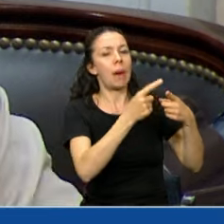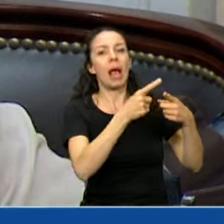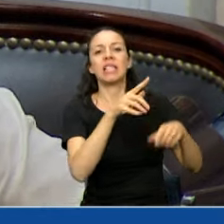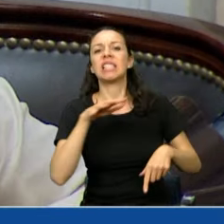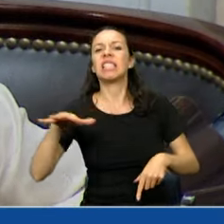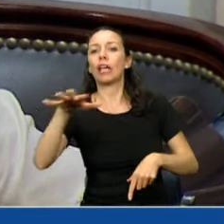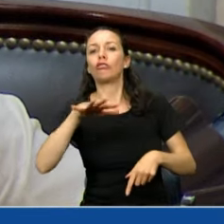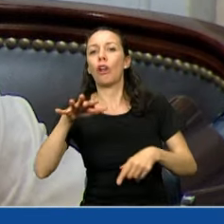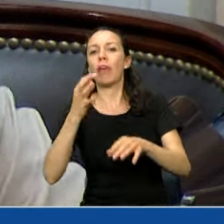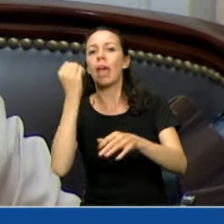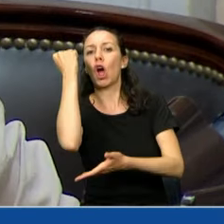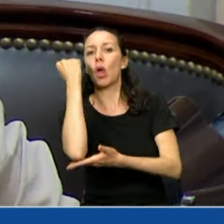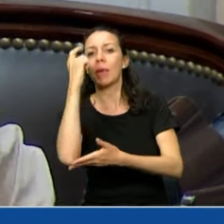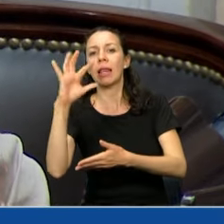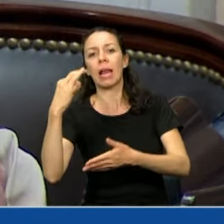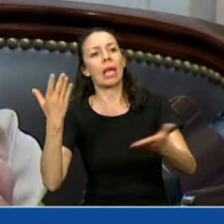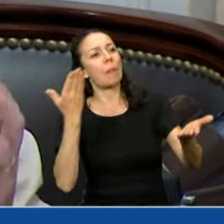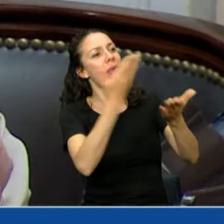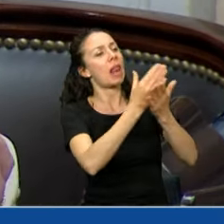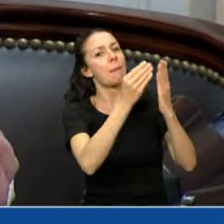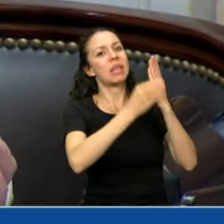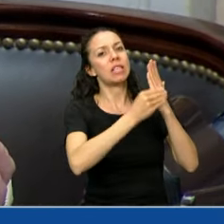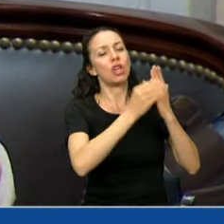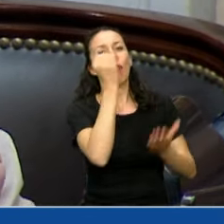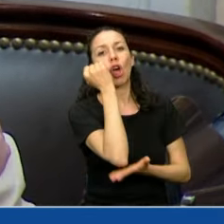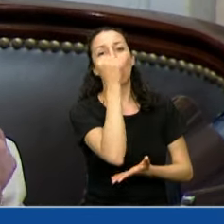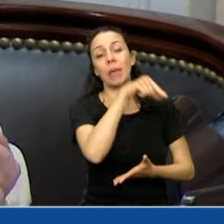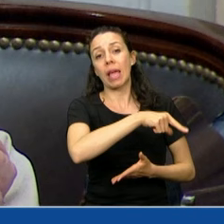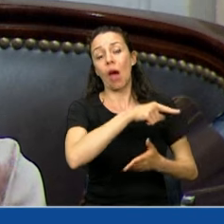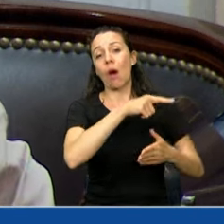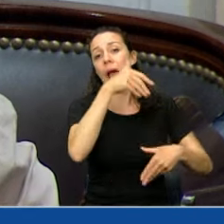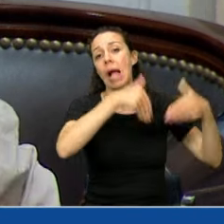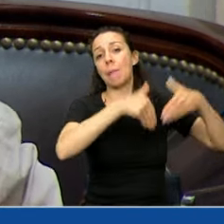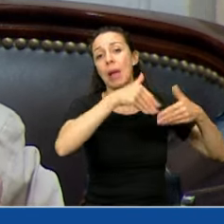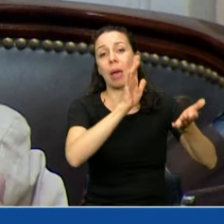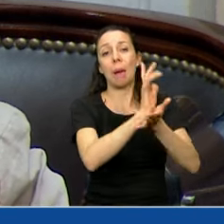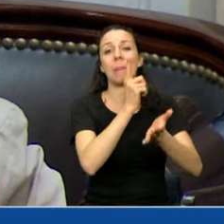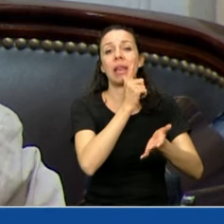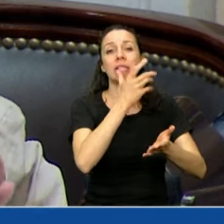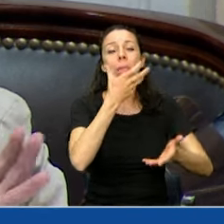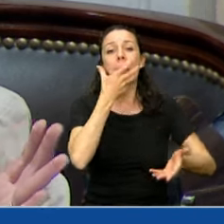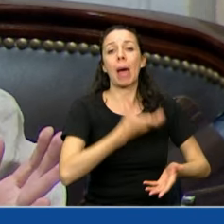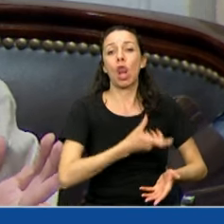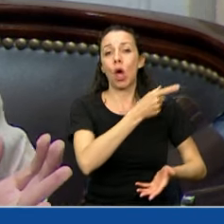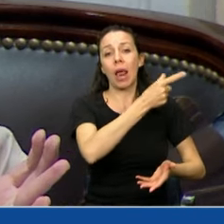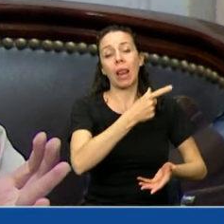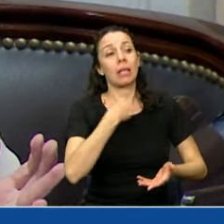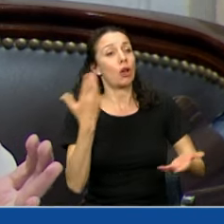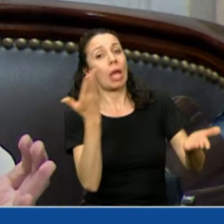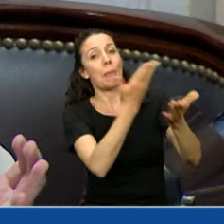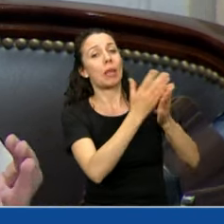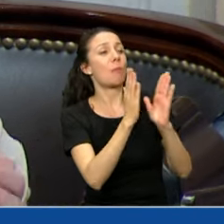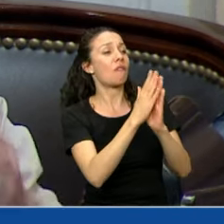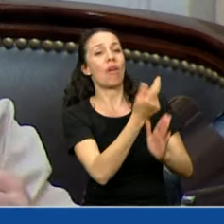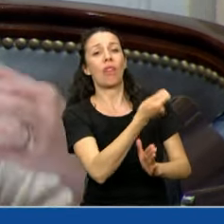tenga que pedir por favor a un ministro de economía que está en campaña que parece Papá Noel a ver si me da una baja de impuesto un régimen de